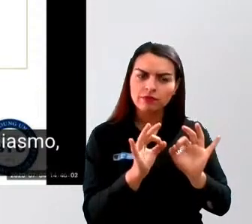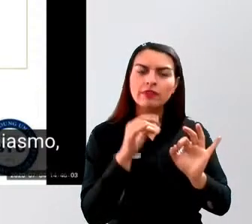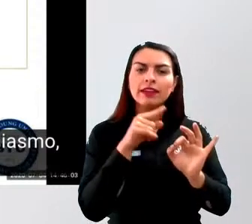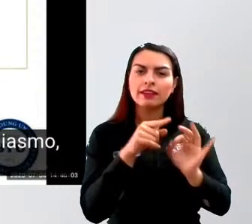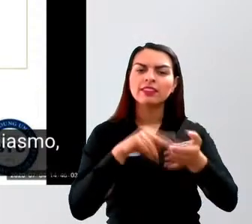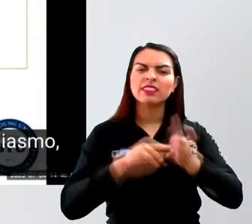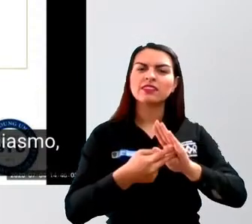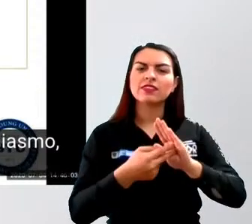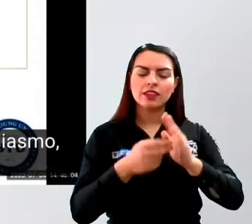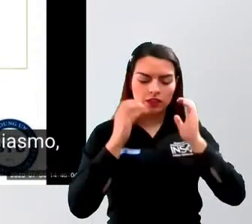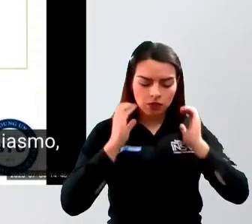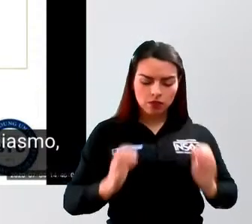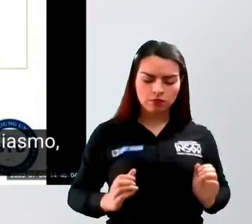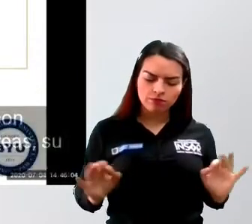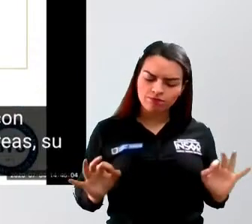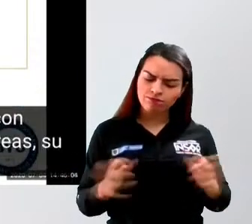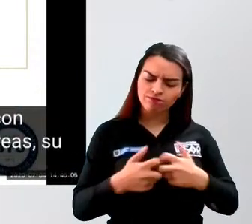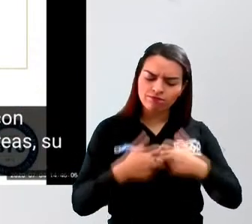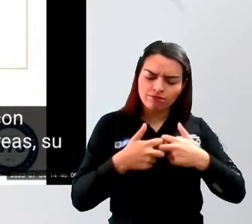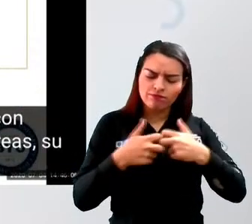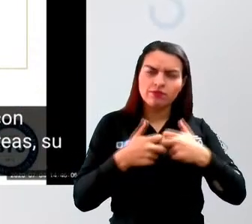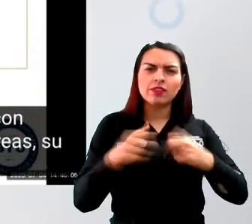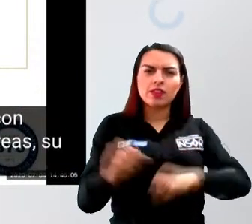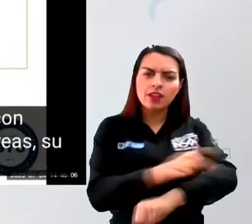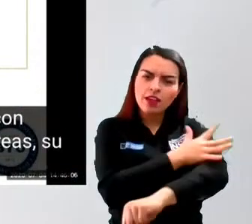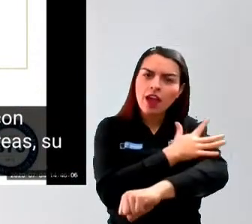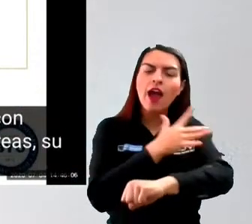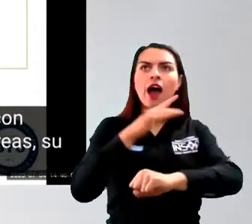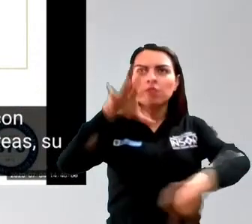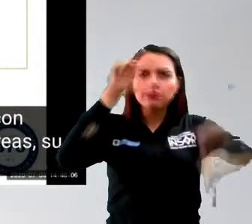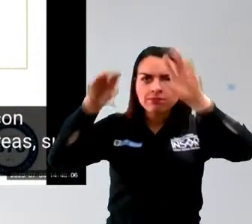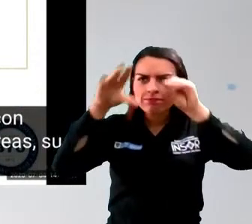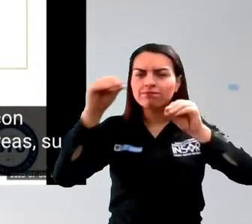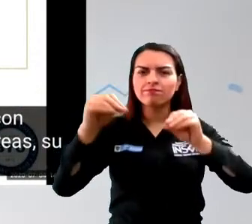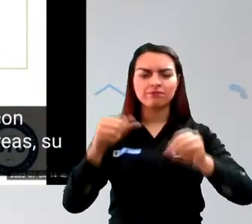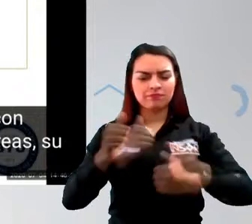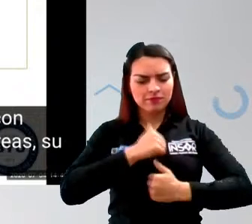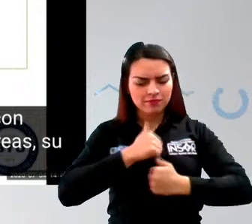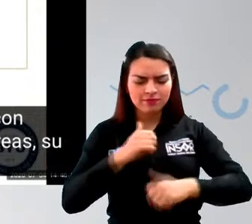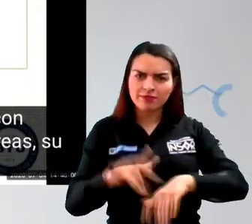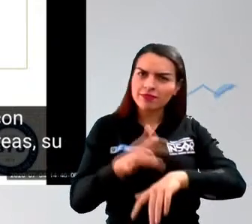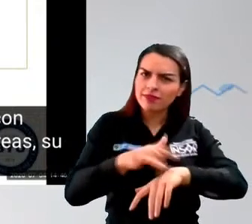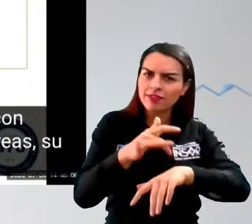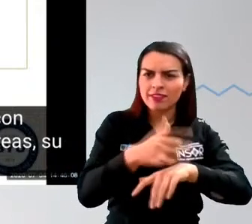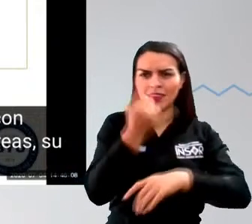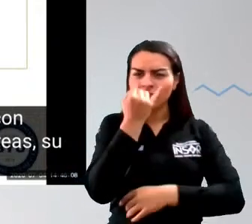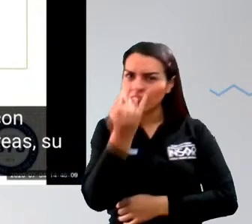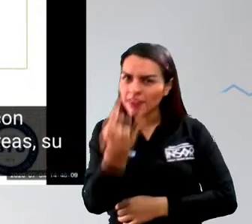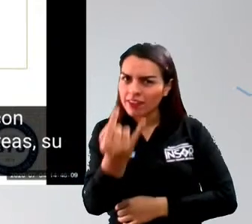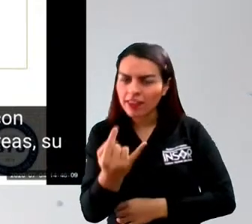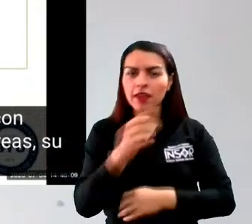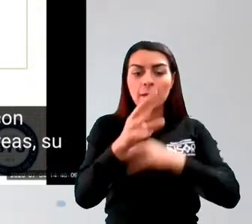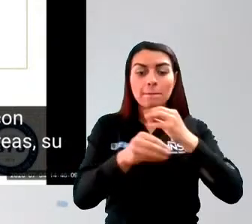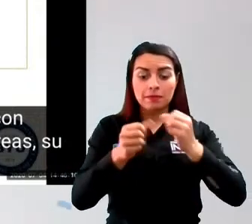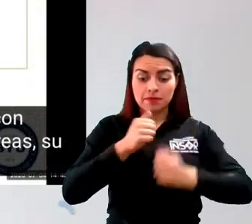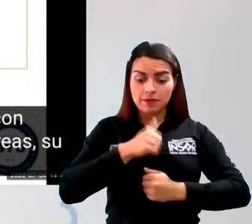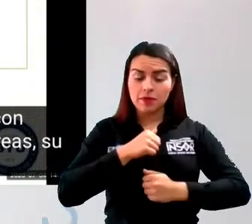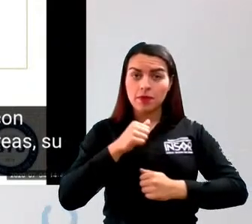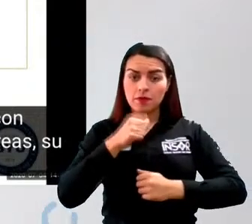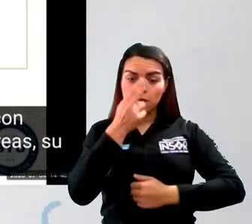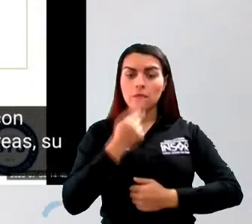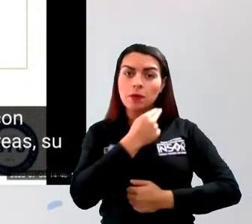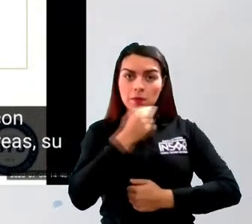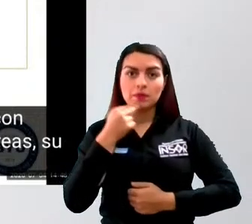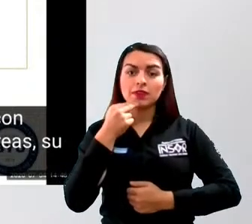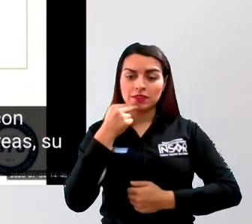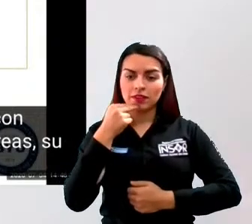energía emocional asociada con el aprender, entusiasmo, niveles de interés. Por su parte, el compromiso conductual es